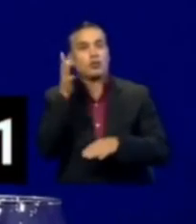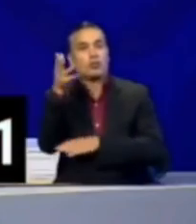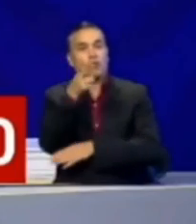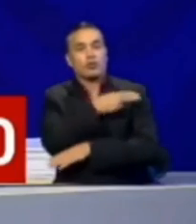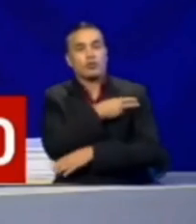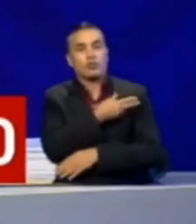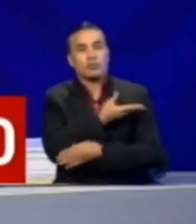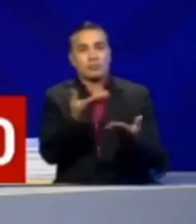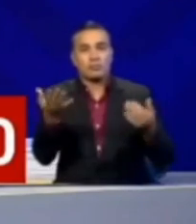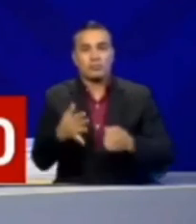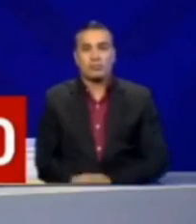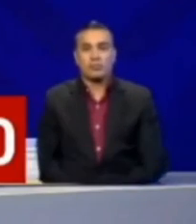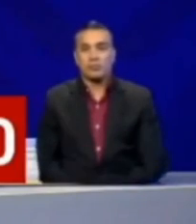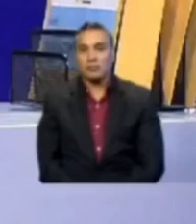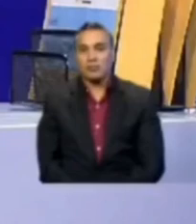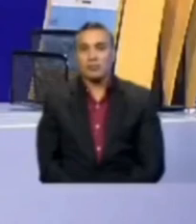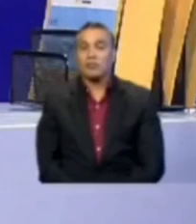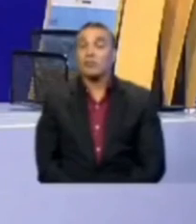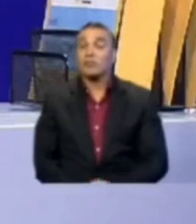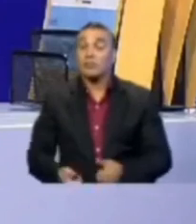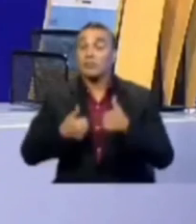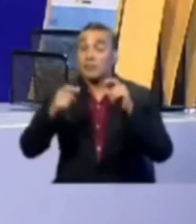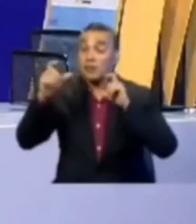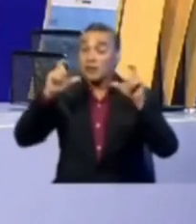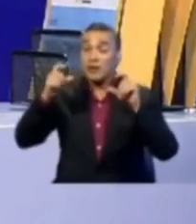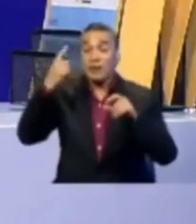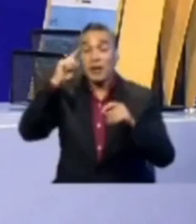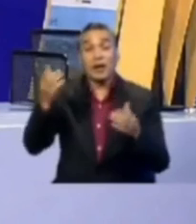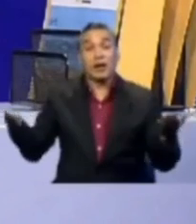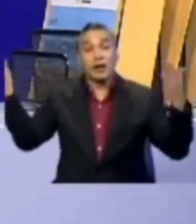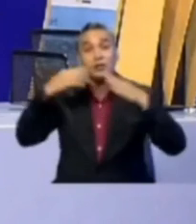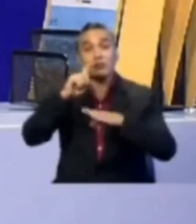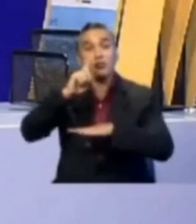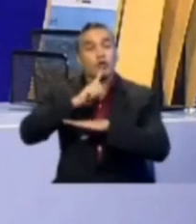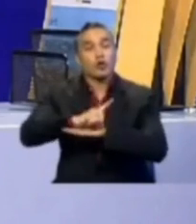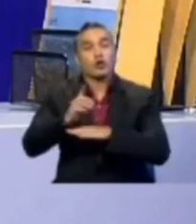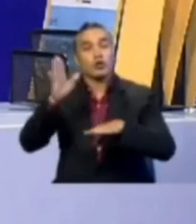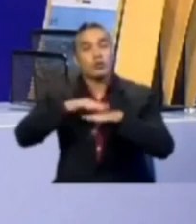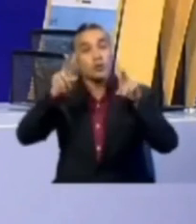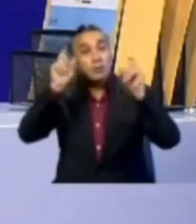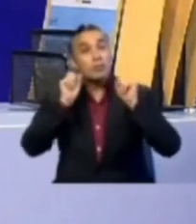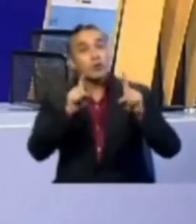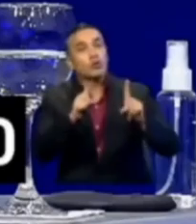los académicos. Candidato Arauz tiene 1 minuto para finalizar su intervención sobre esta